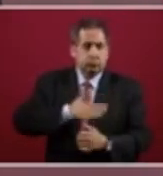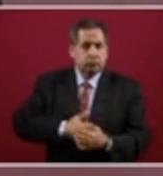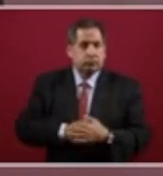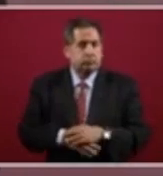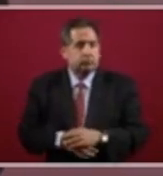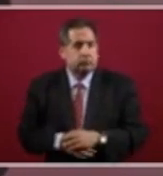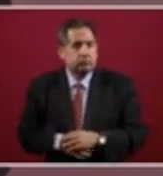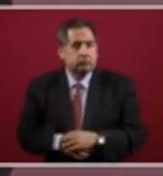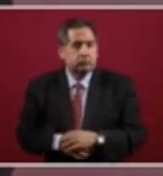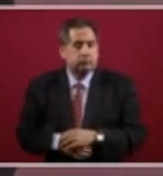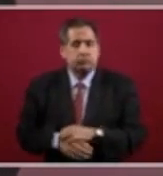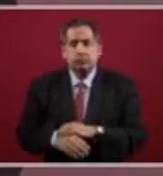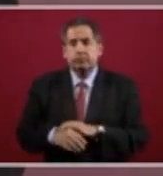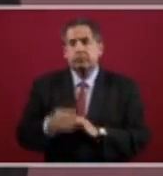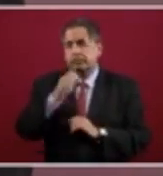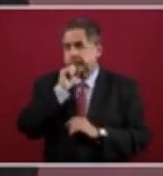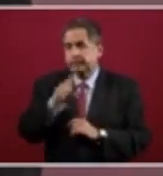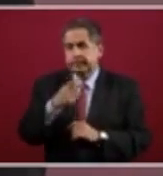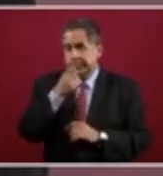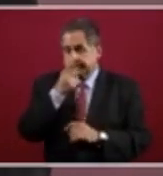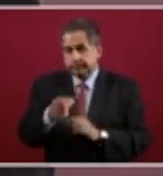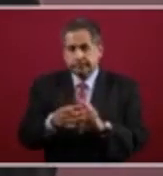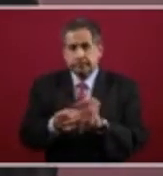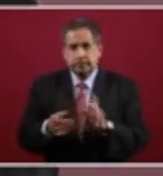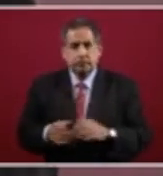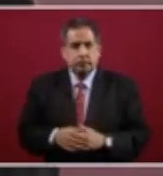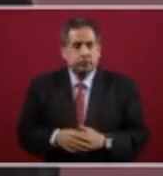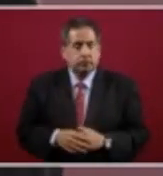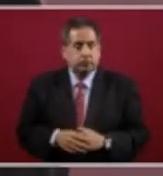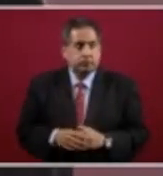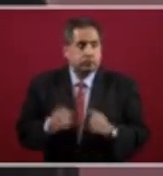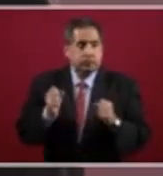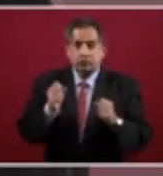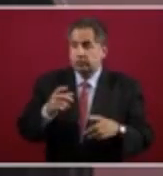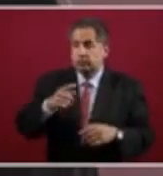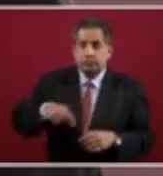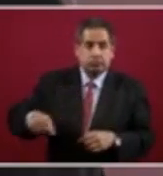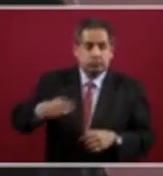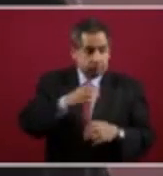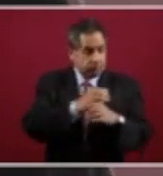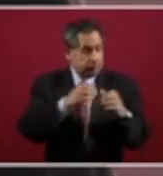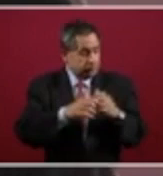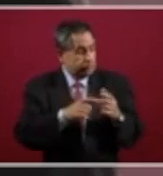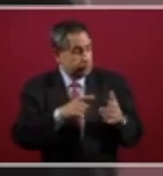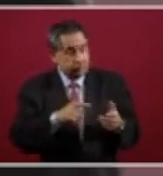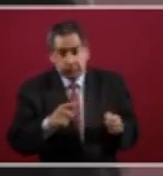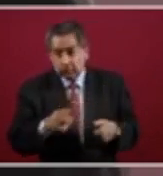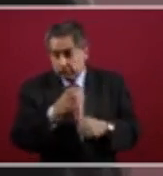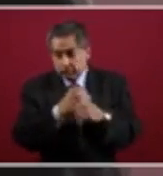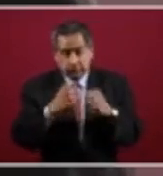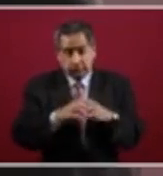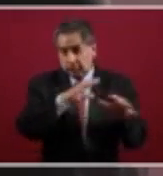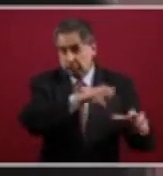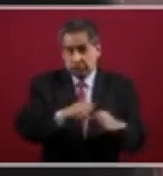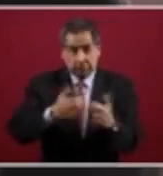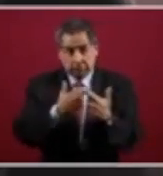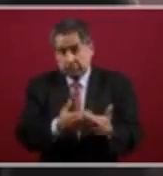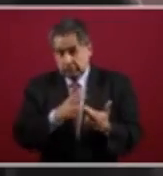y decirles que son muchos los bienes que hay